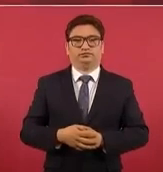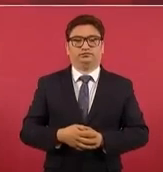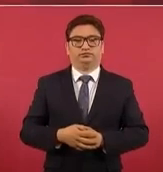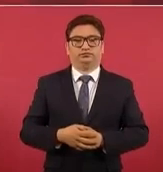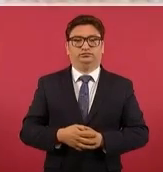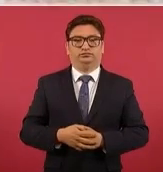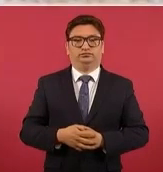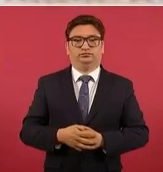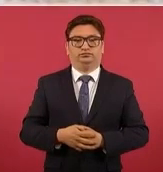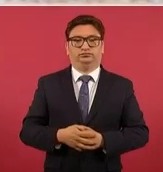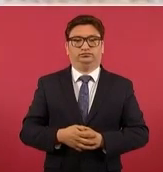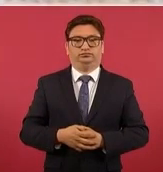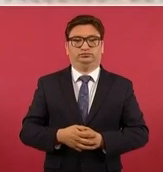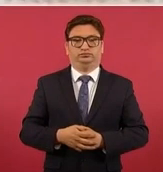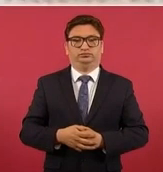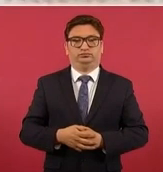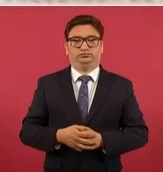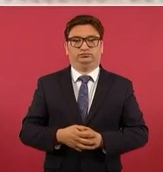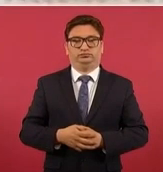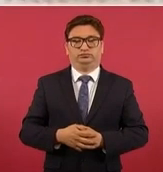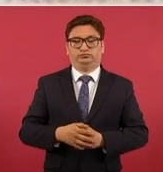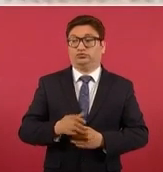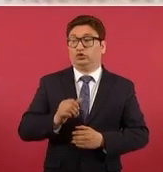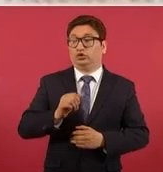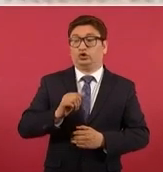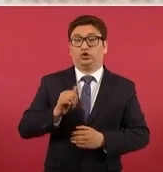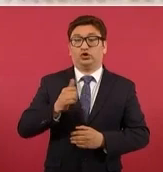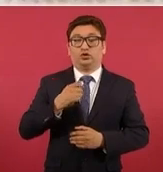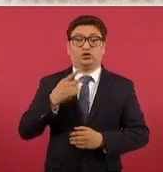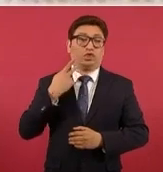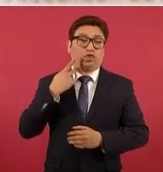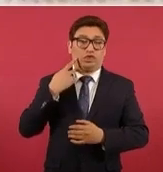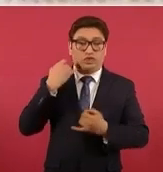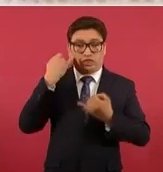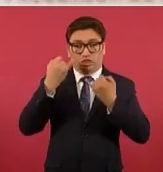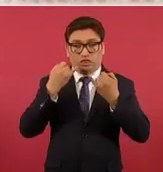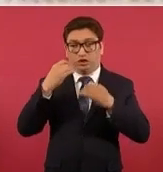entrarle a la politiquería.